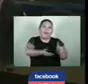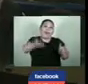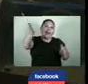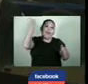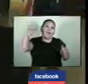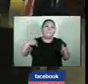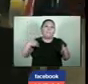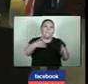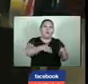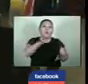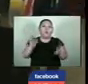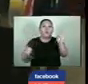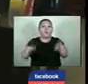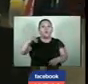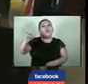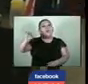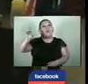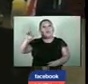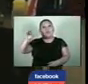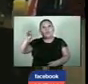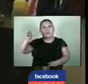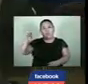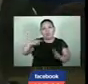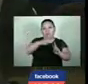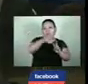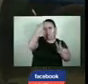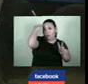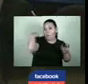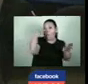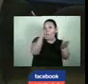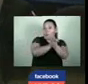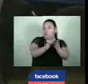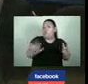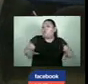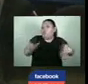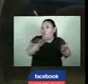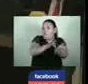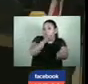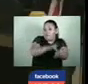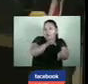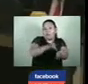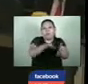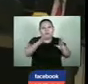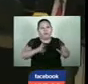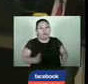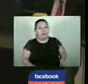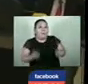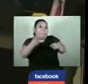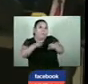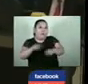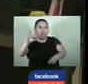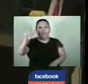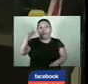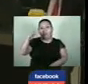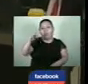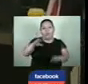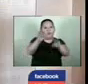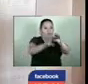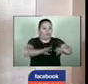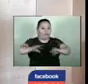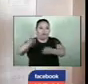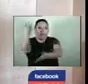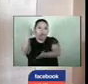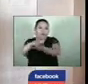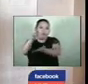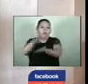justicia René Figueroa y su esposa, acusados por lavado de dinero y activos. Según el fiscal del caso, la diligencia será reprogramada